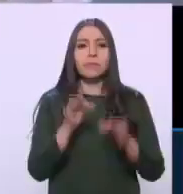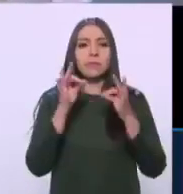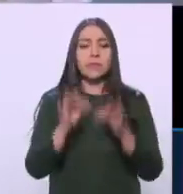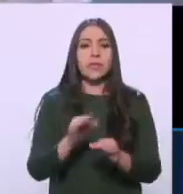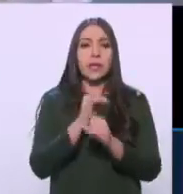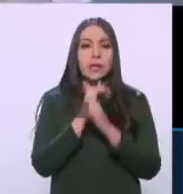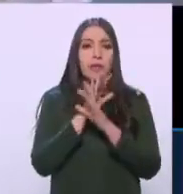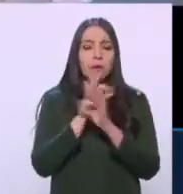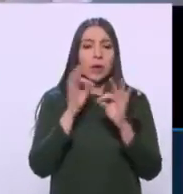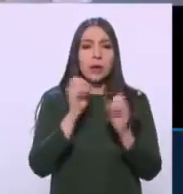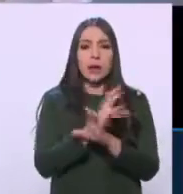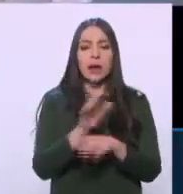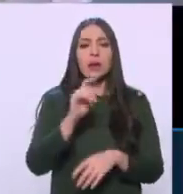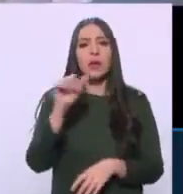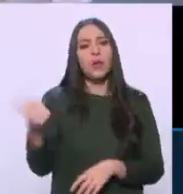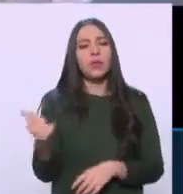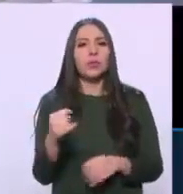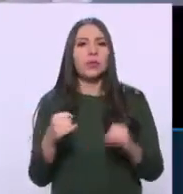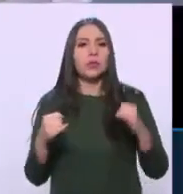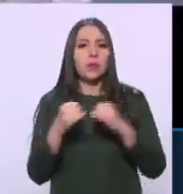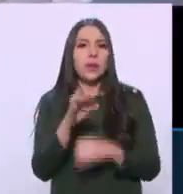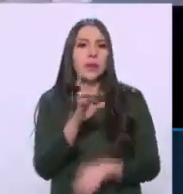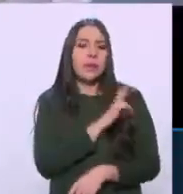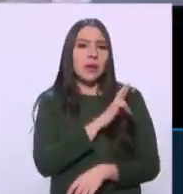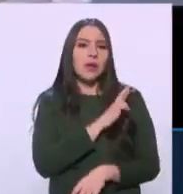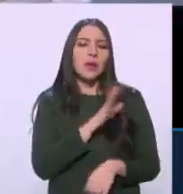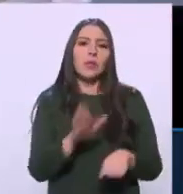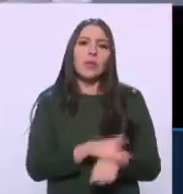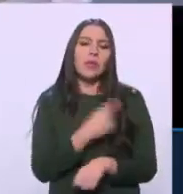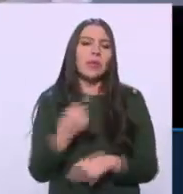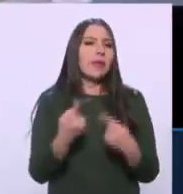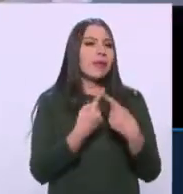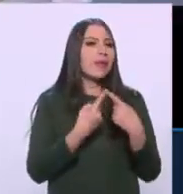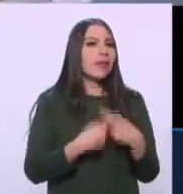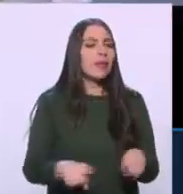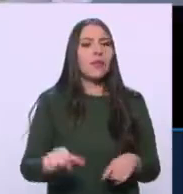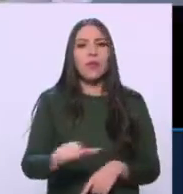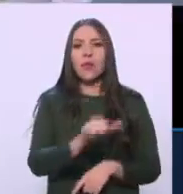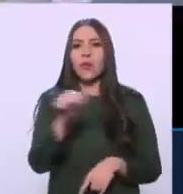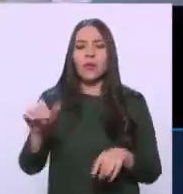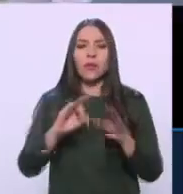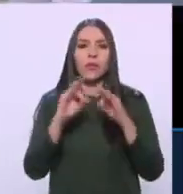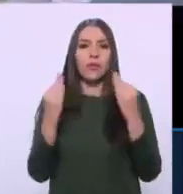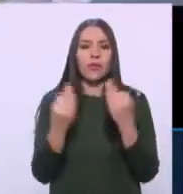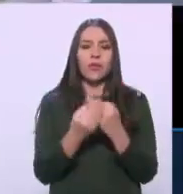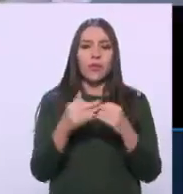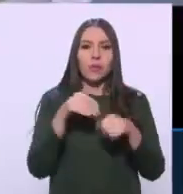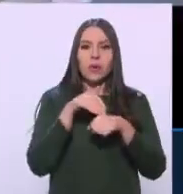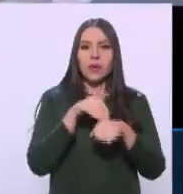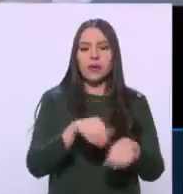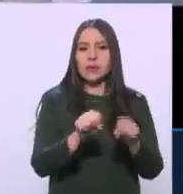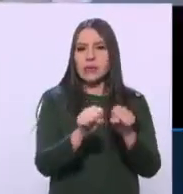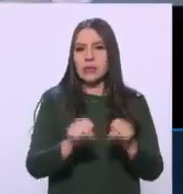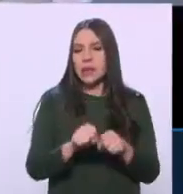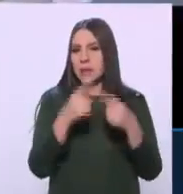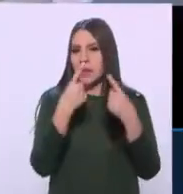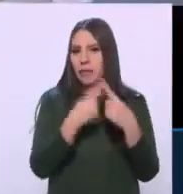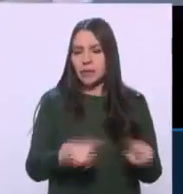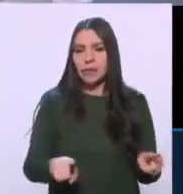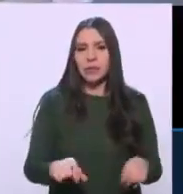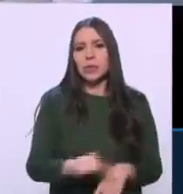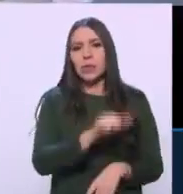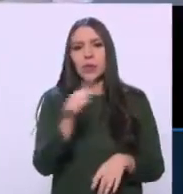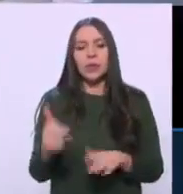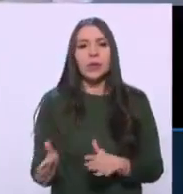instituciones privadas, porque obviamente se rigen por otro sistema, y las instituciones de bancas de desarrollo, que